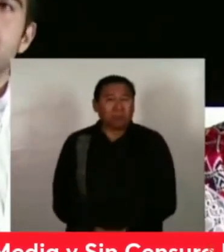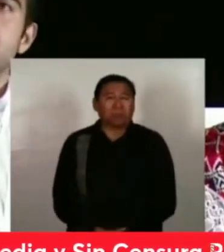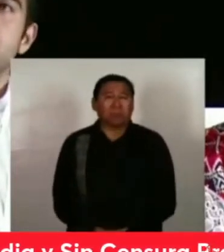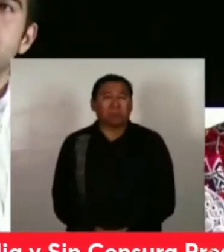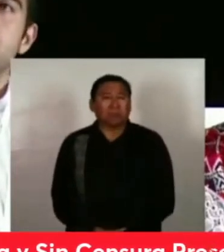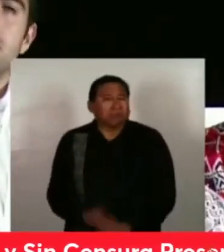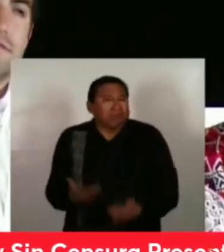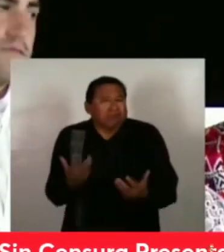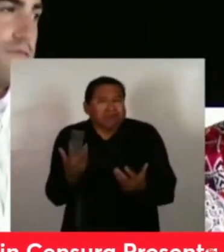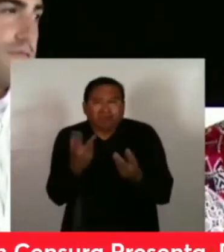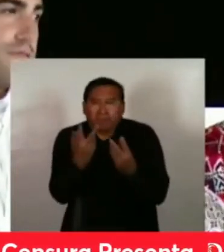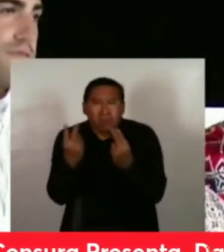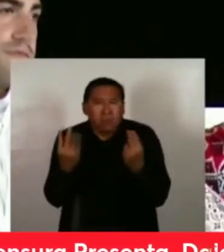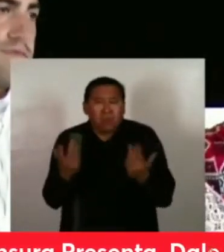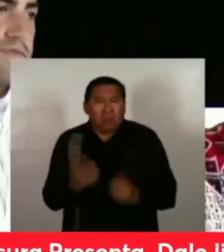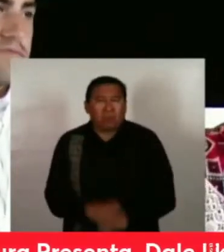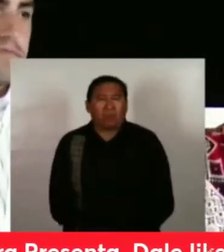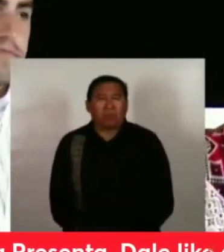No.